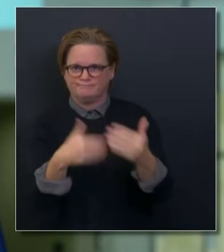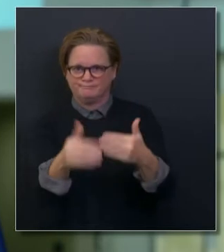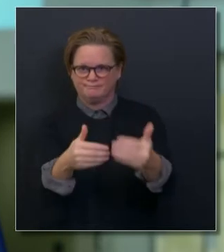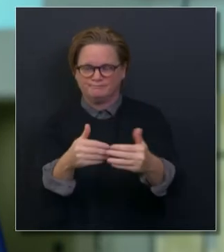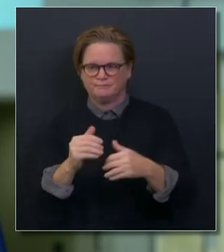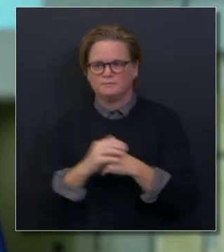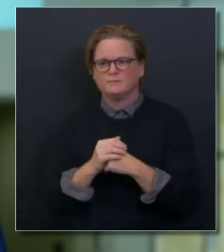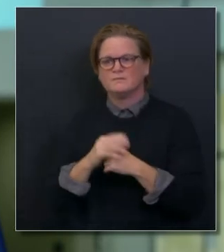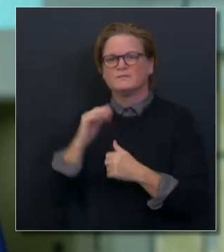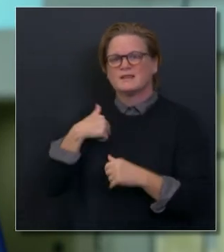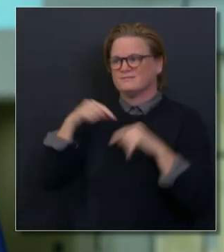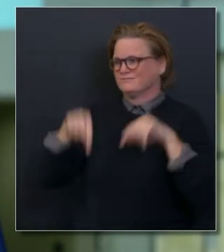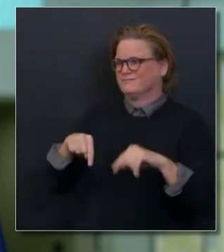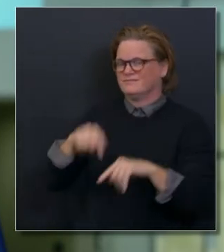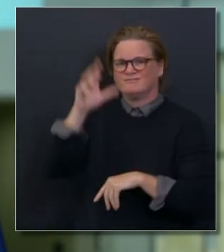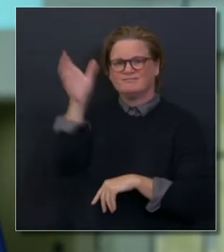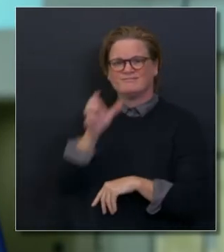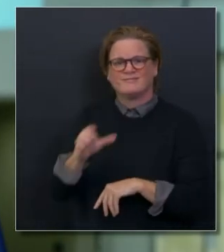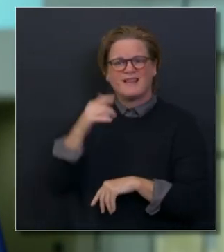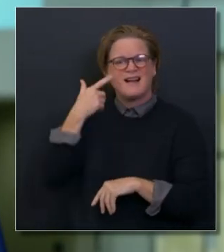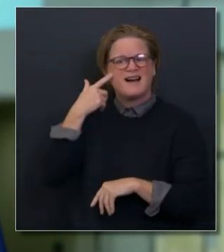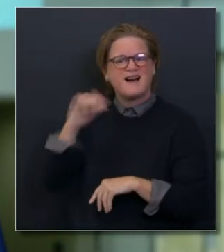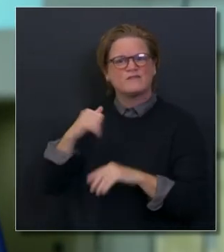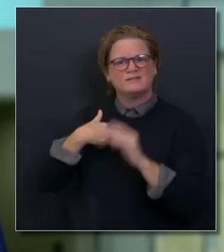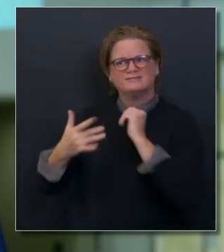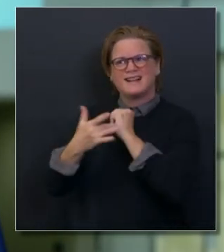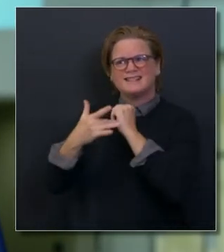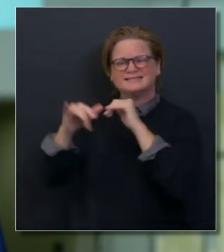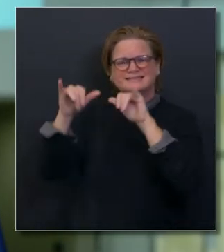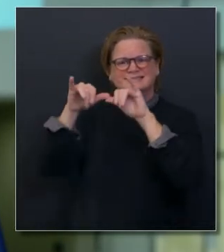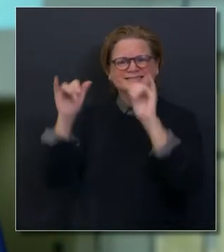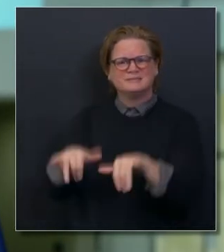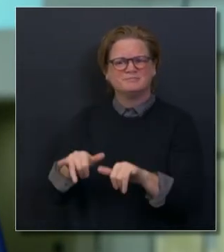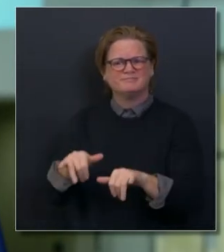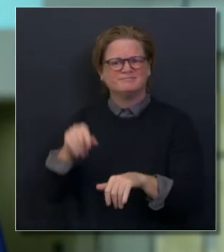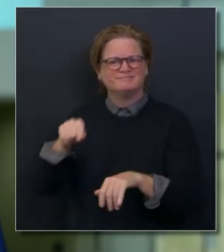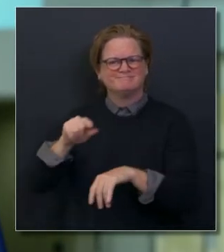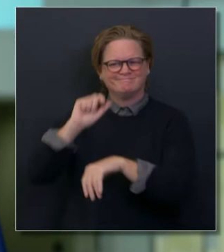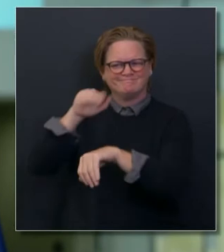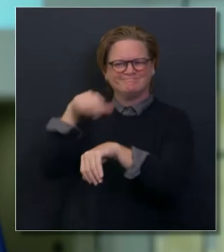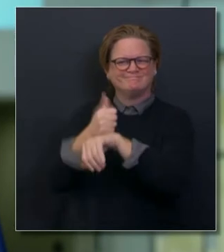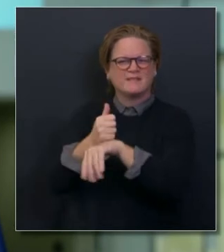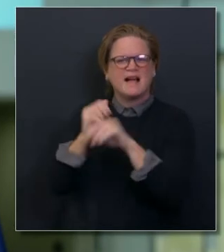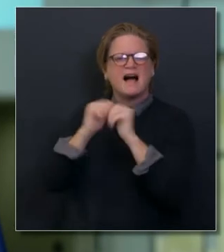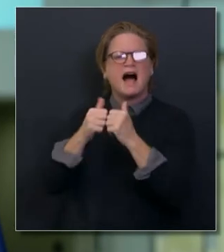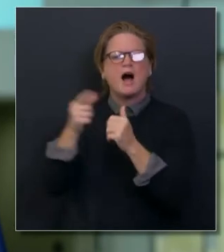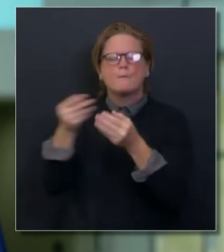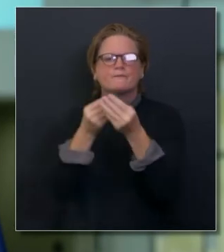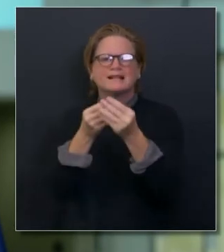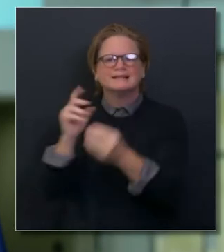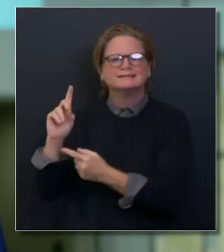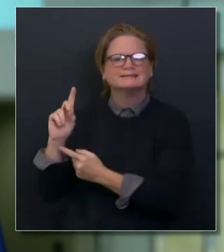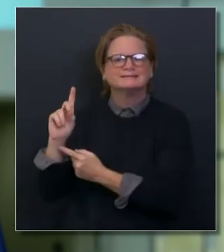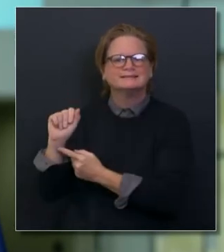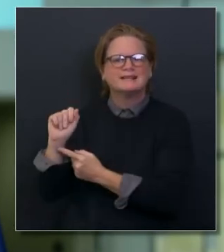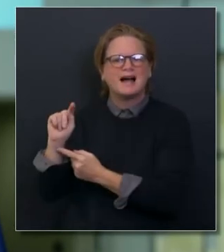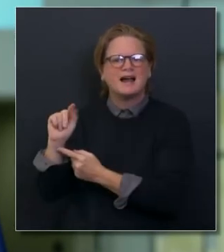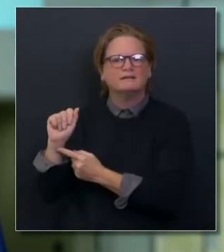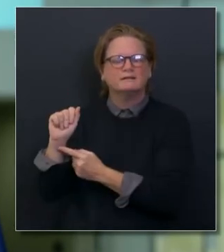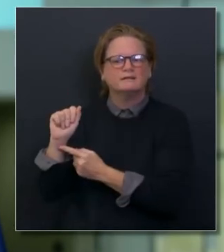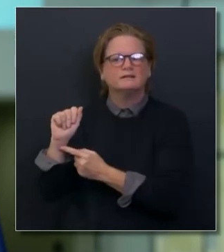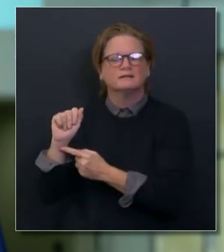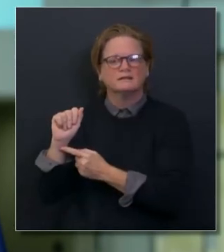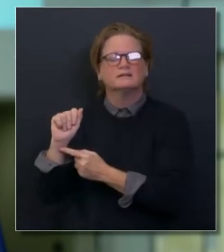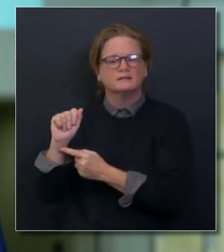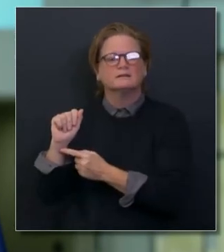Ya ustedes han escuchado como registro de California para entender cuántas dosis se han administrado, hacer